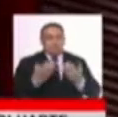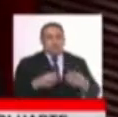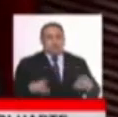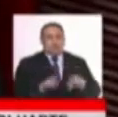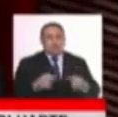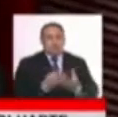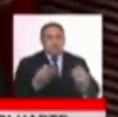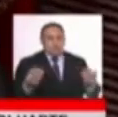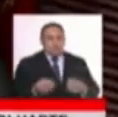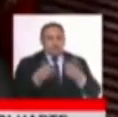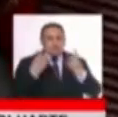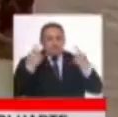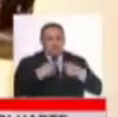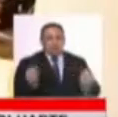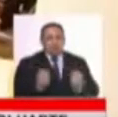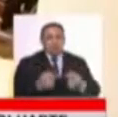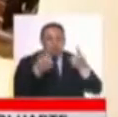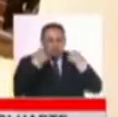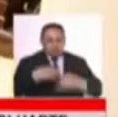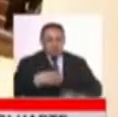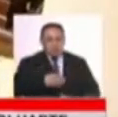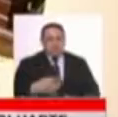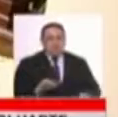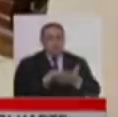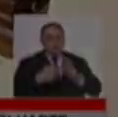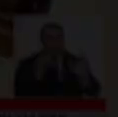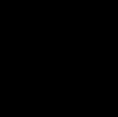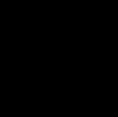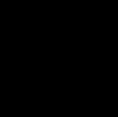buena tarde y tengamos unos mejores días. Así, ojalá que así sea. Muchísimas gracias.